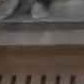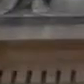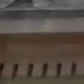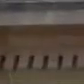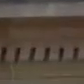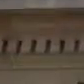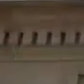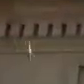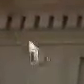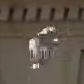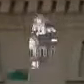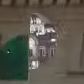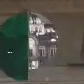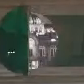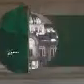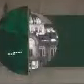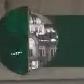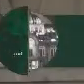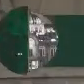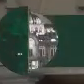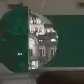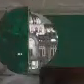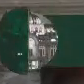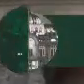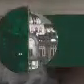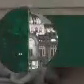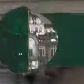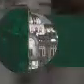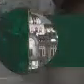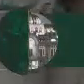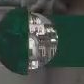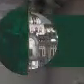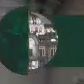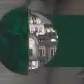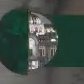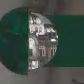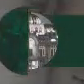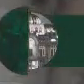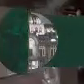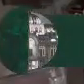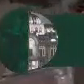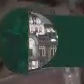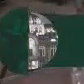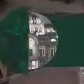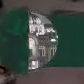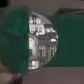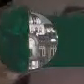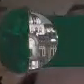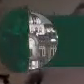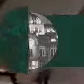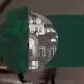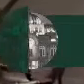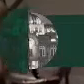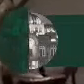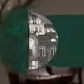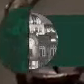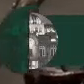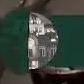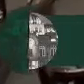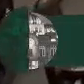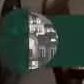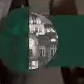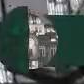A las 7.30 de este miércoles se instalará la segunda legislatura del Congreso de la Ciudad de México para el periodo 2021-2024.